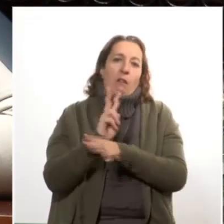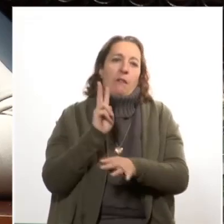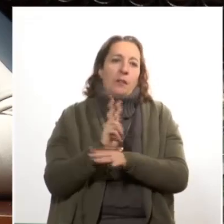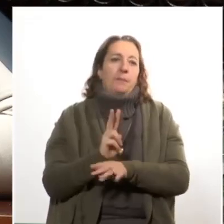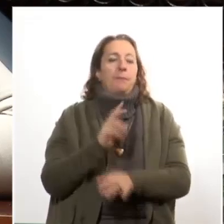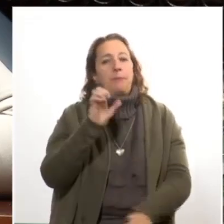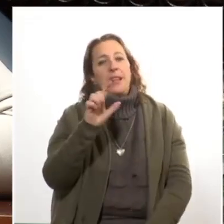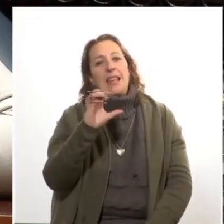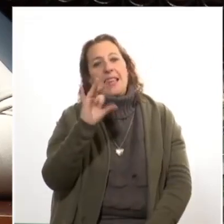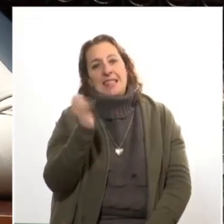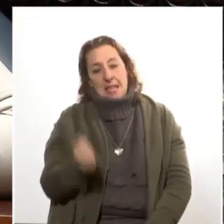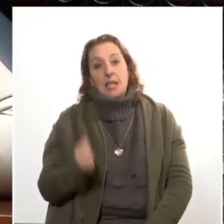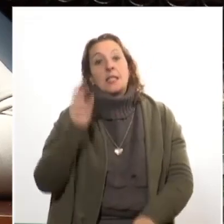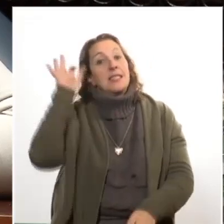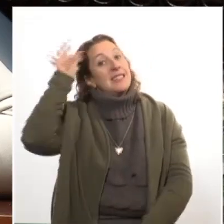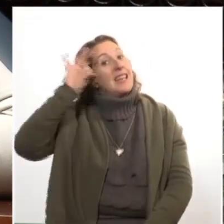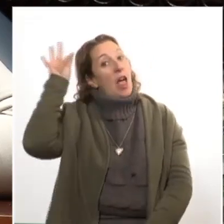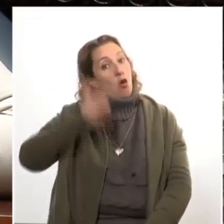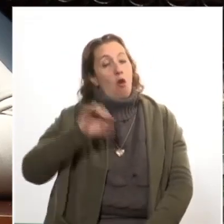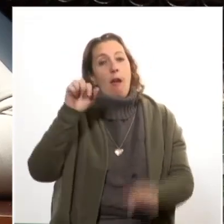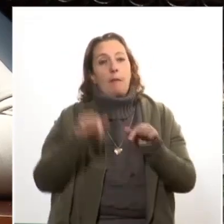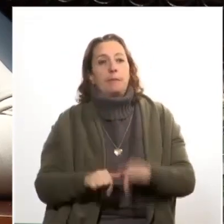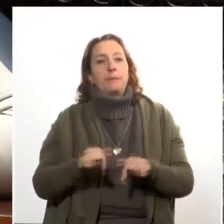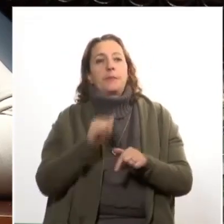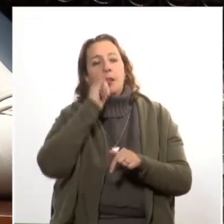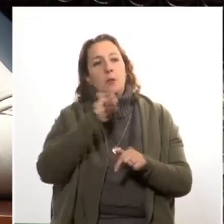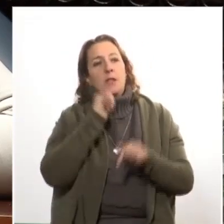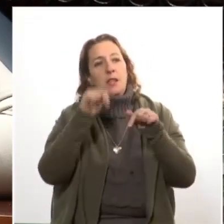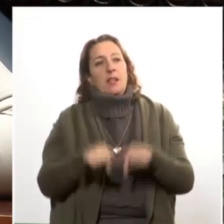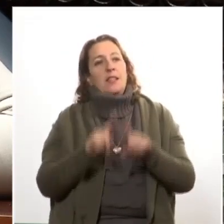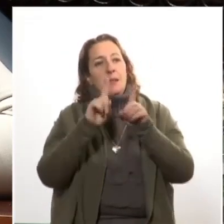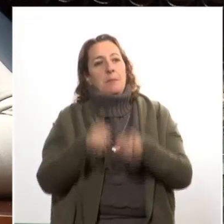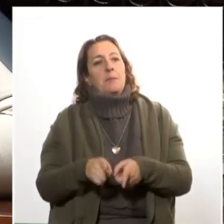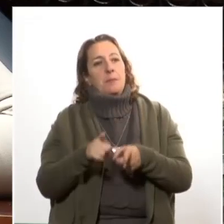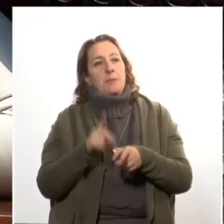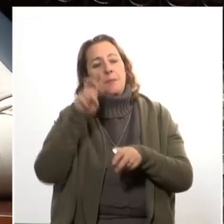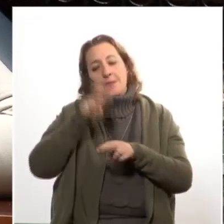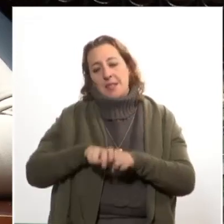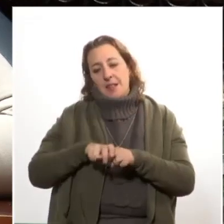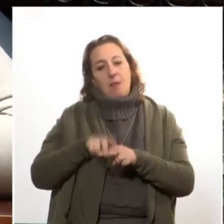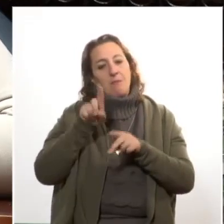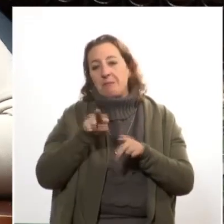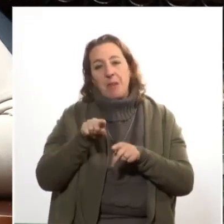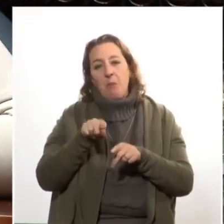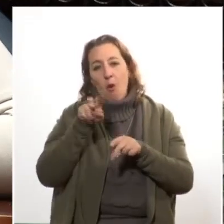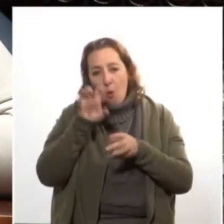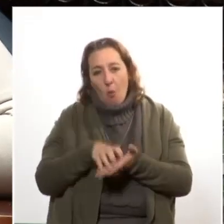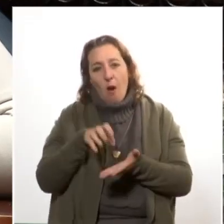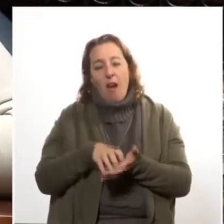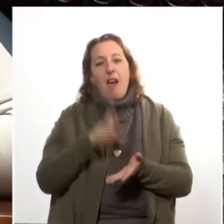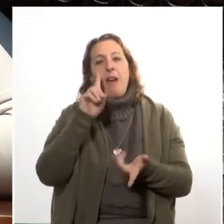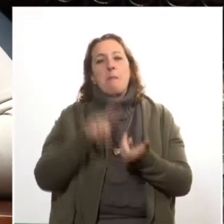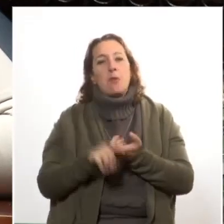la República y cuenta la historia de esta casa que llegó a ocupar la misma banca de su esposo asesinado. Falleció